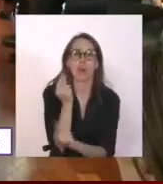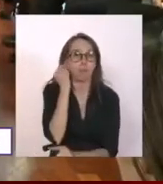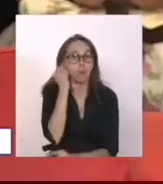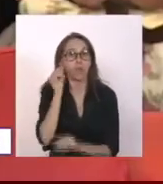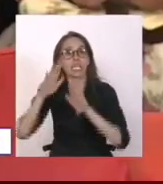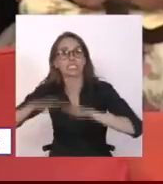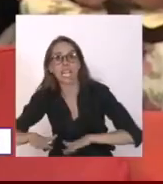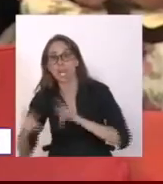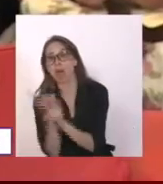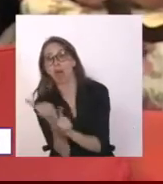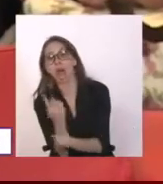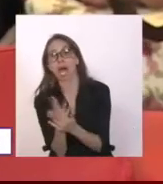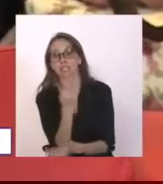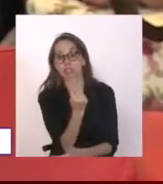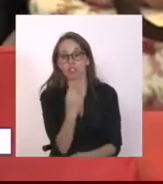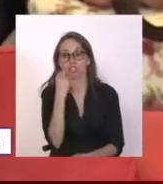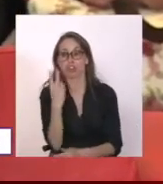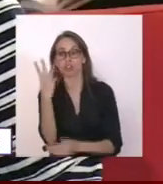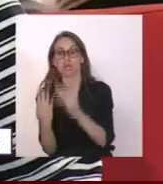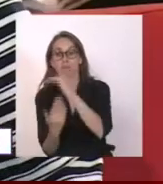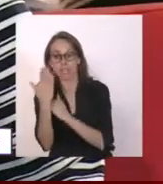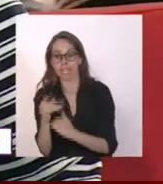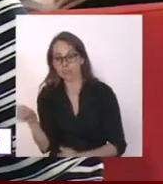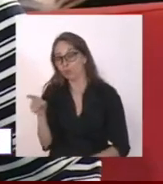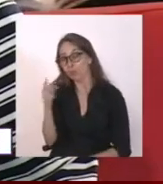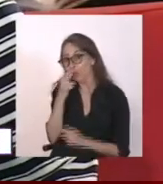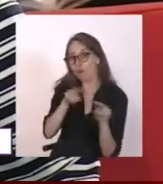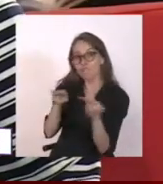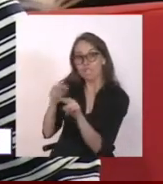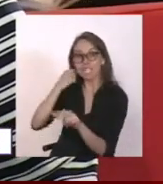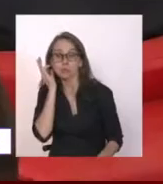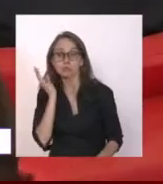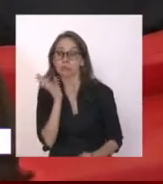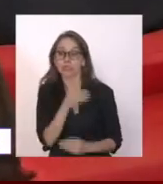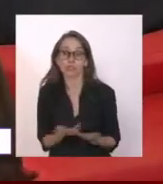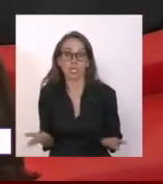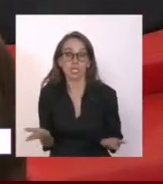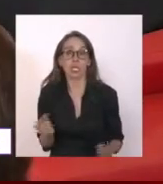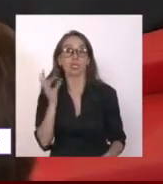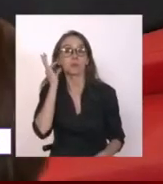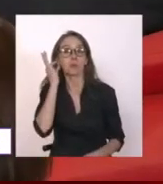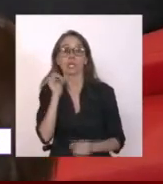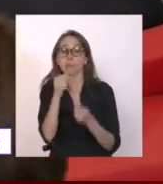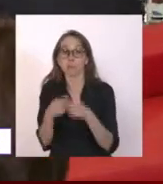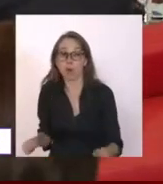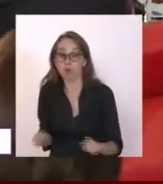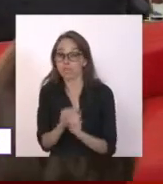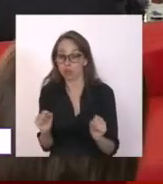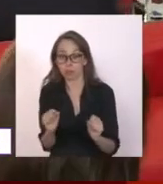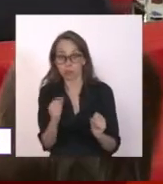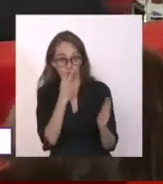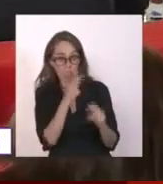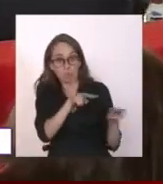mujeres contribuimos al bienestar de nuestras familias a través de un aporte que tiene que ver con nuestro